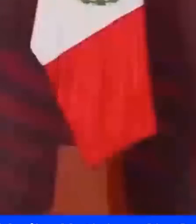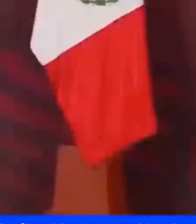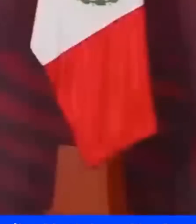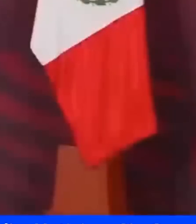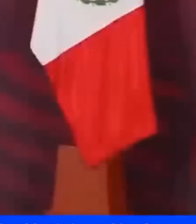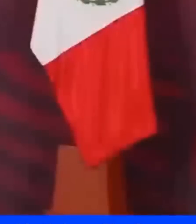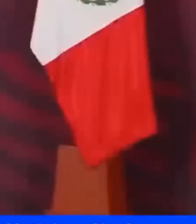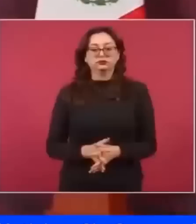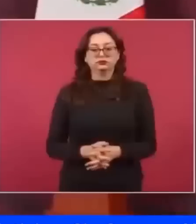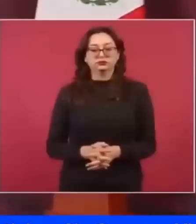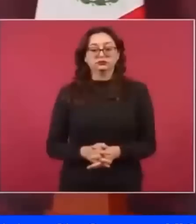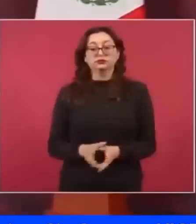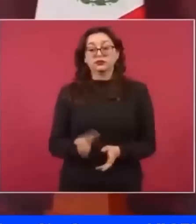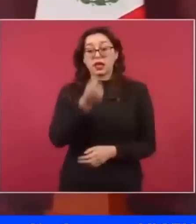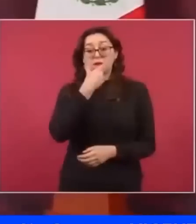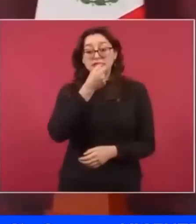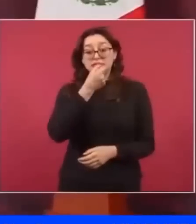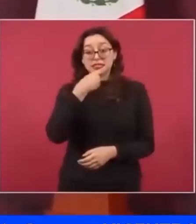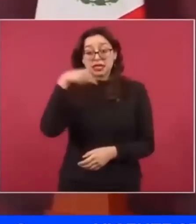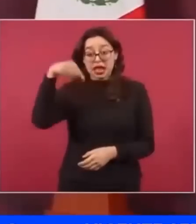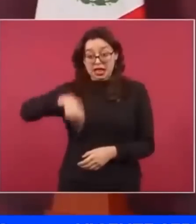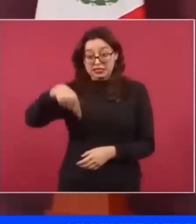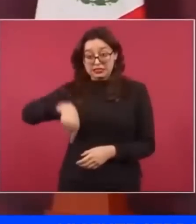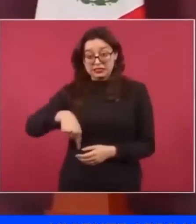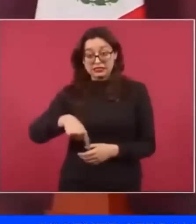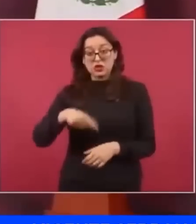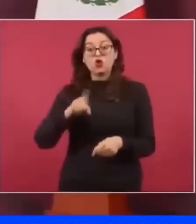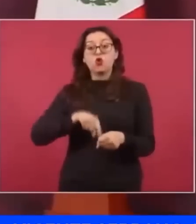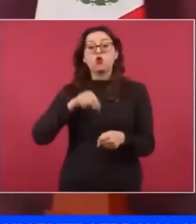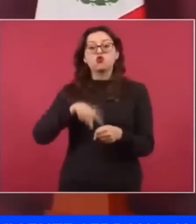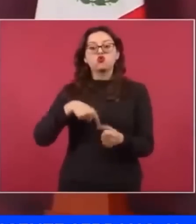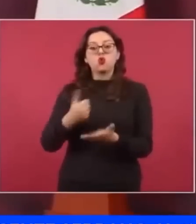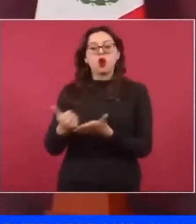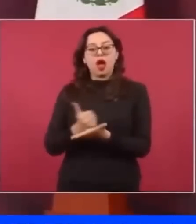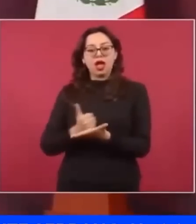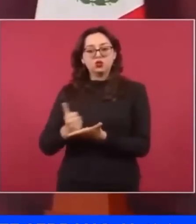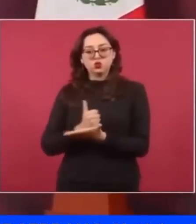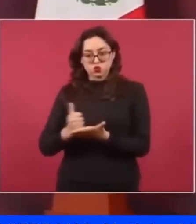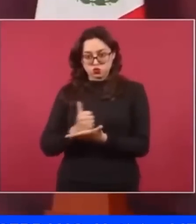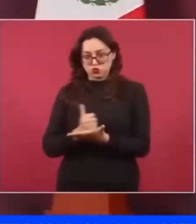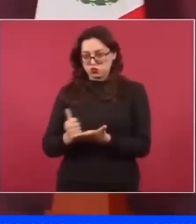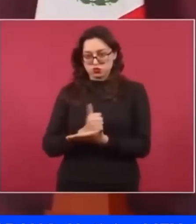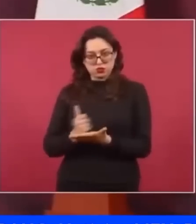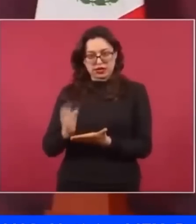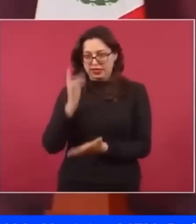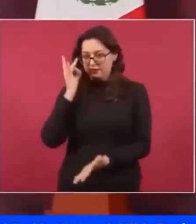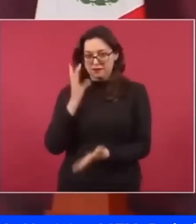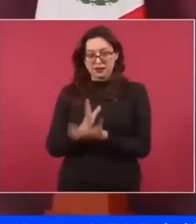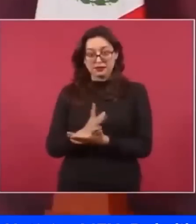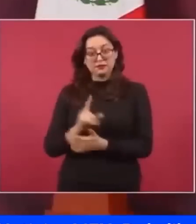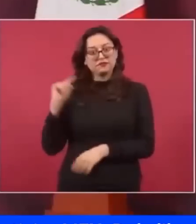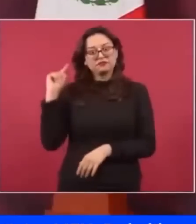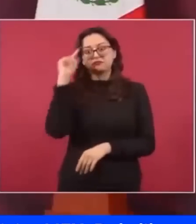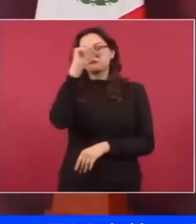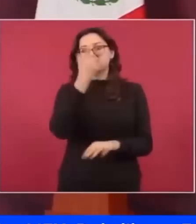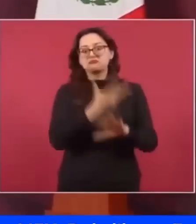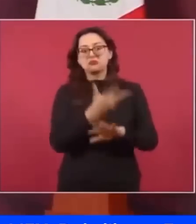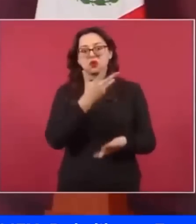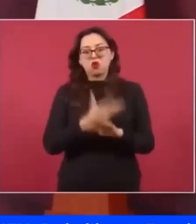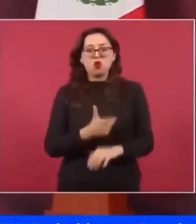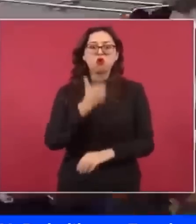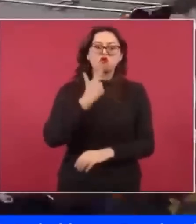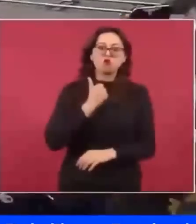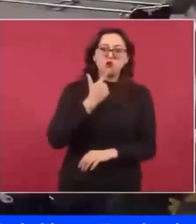decomisamos, y allá resulta que hay rojas y verdes y amarillas y de